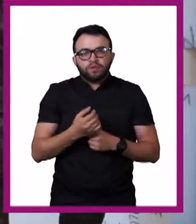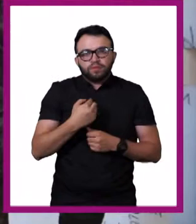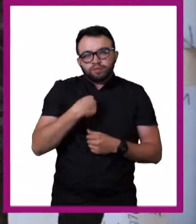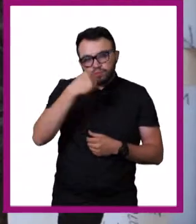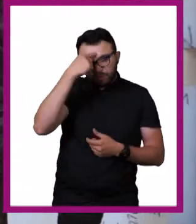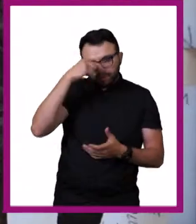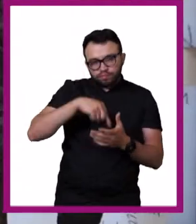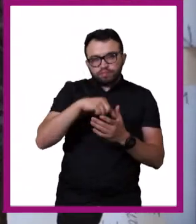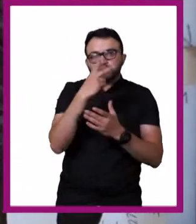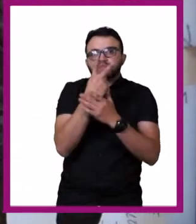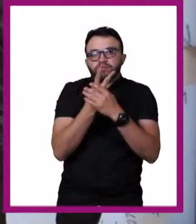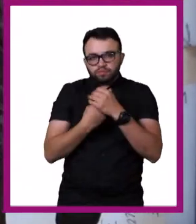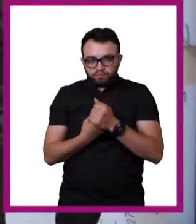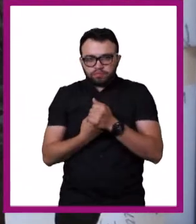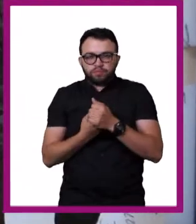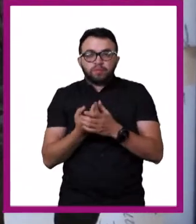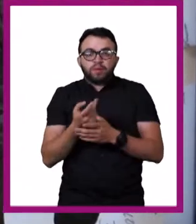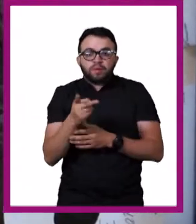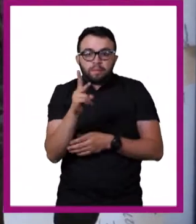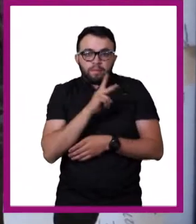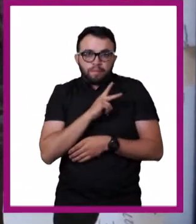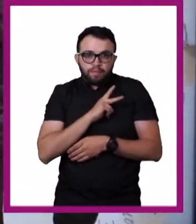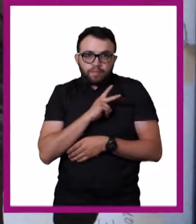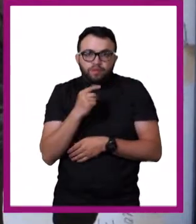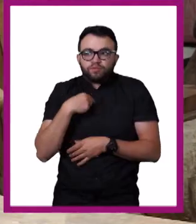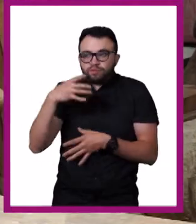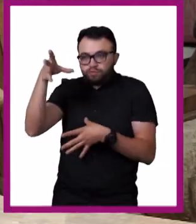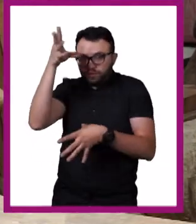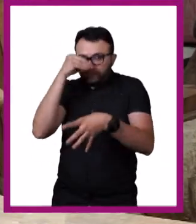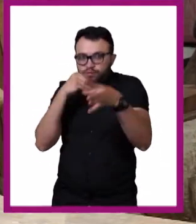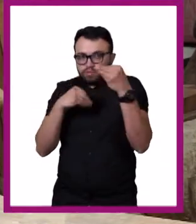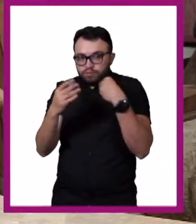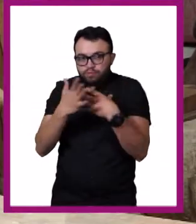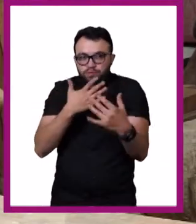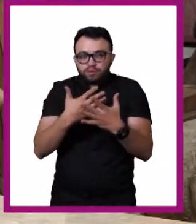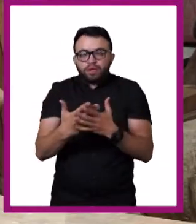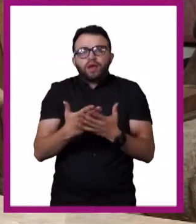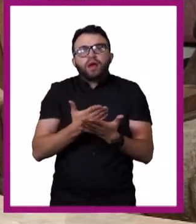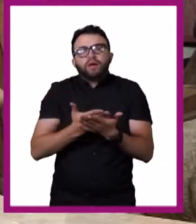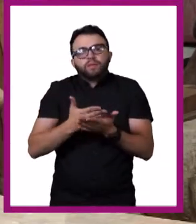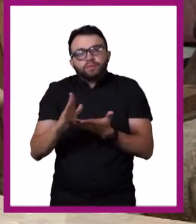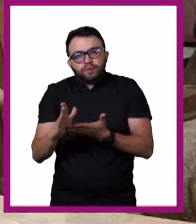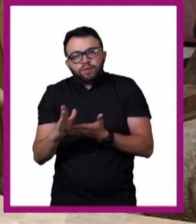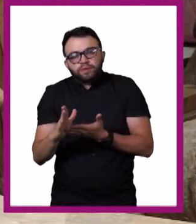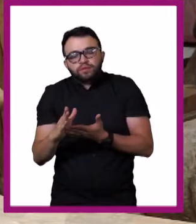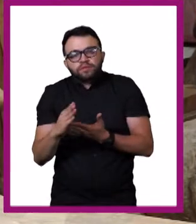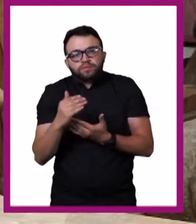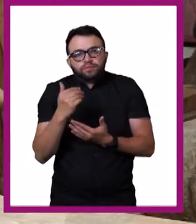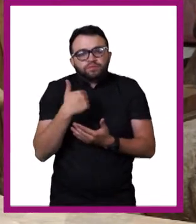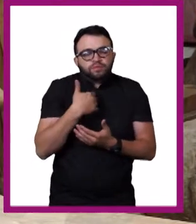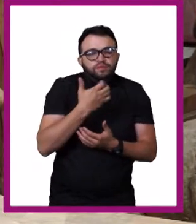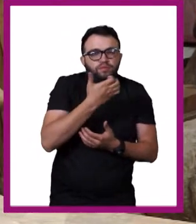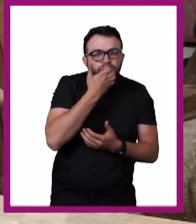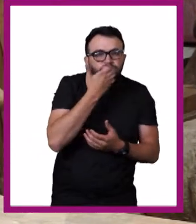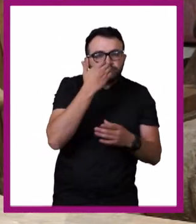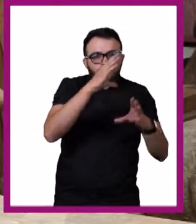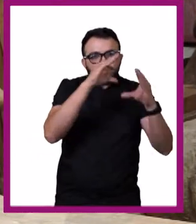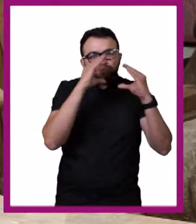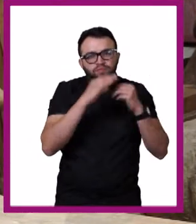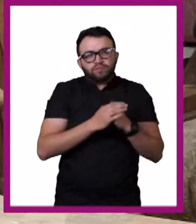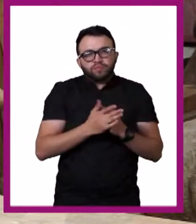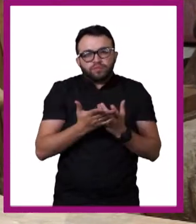cosas. Porque por un lado, los jóvenes siempre estamos queriendo romper con lo que ya está